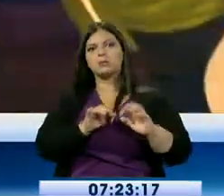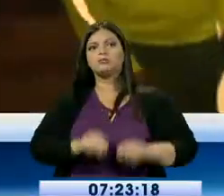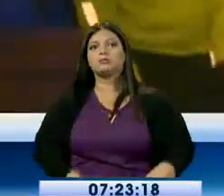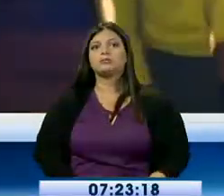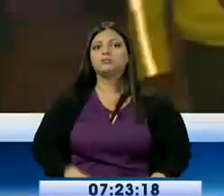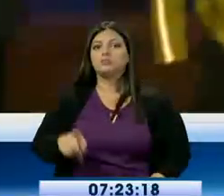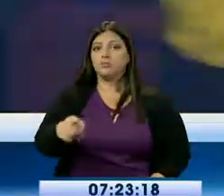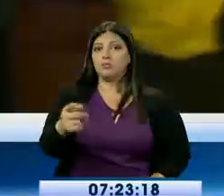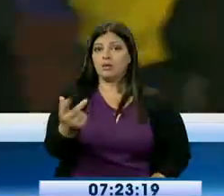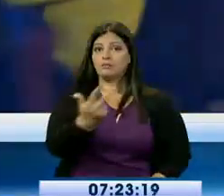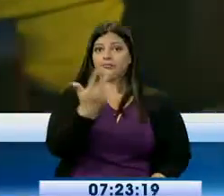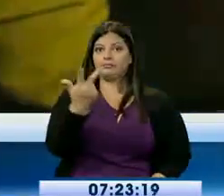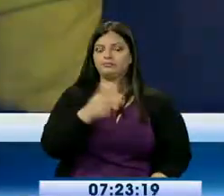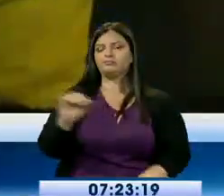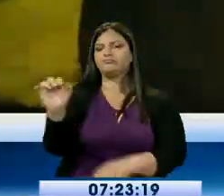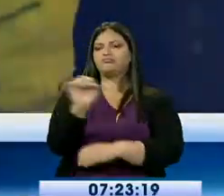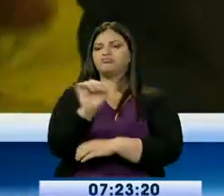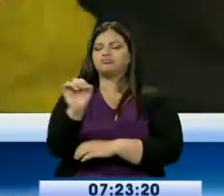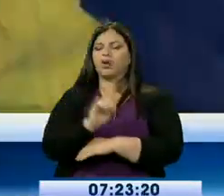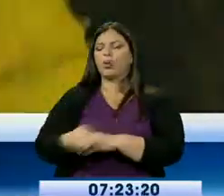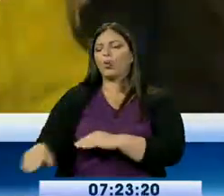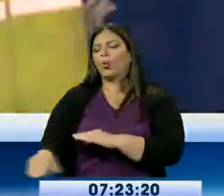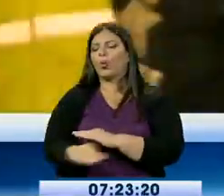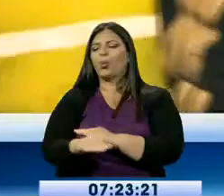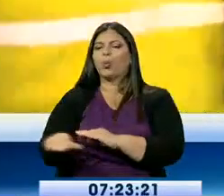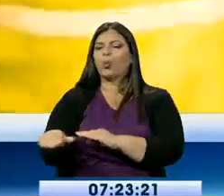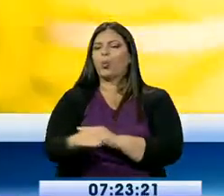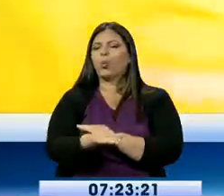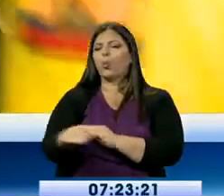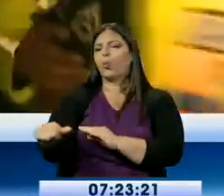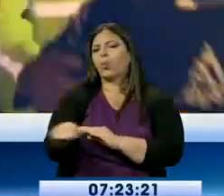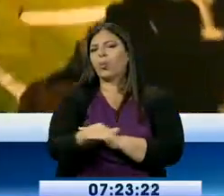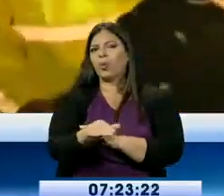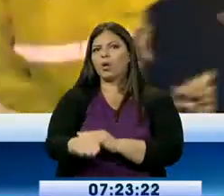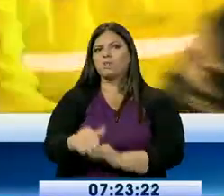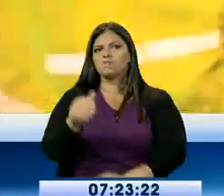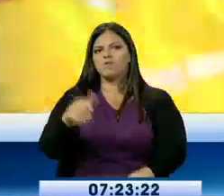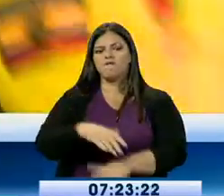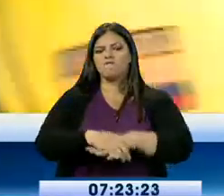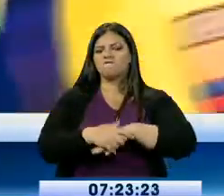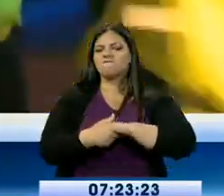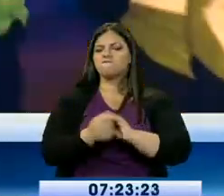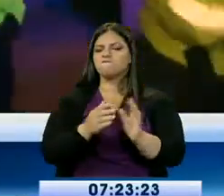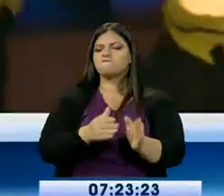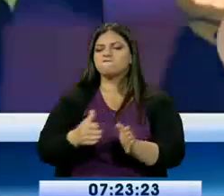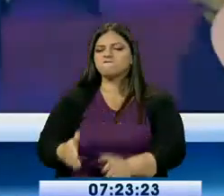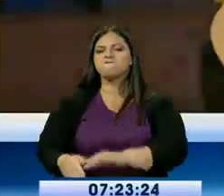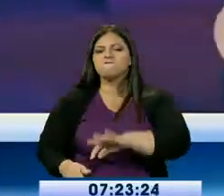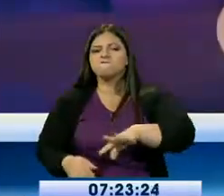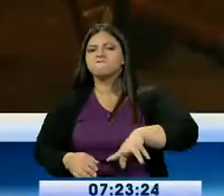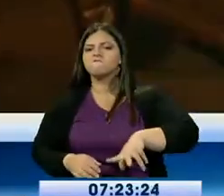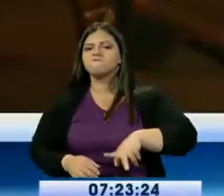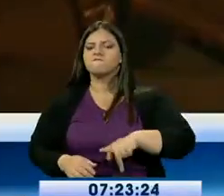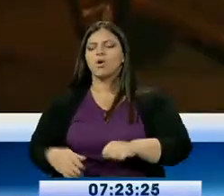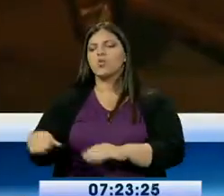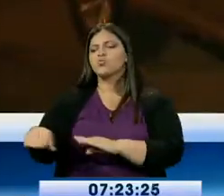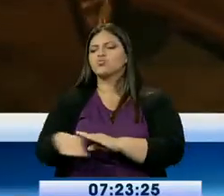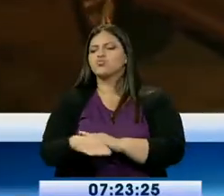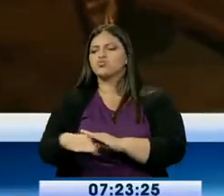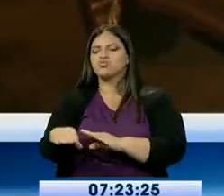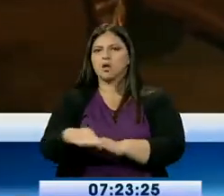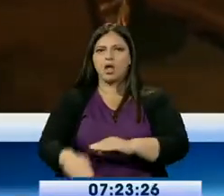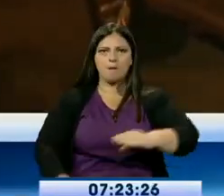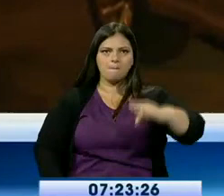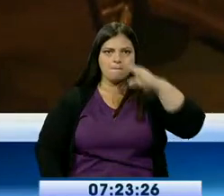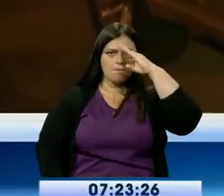por una de las calles secundarias. Aparentemente tenían planificado perpetrar un golpe antes que se consuma el delito. Los policías cerraron el